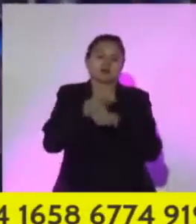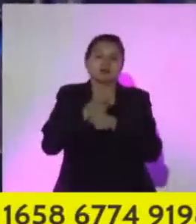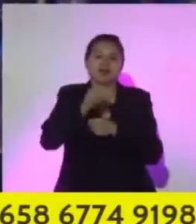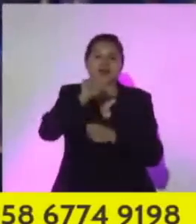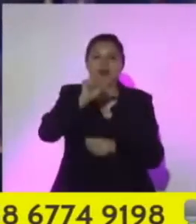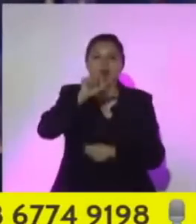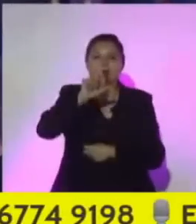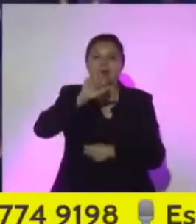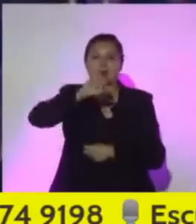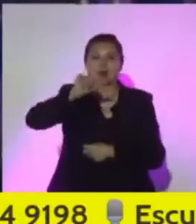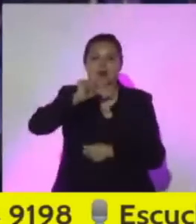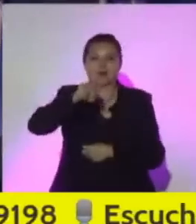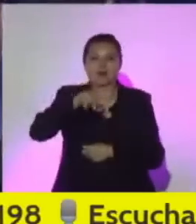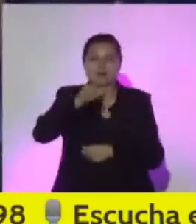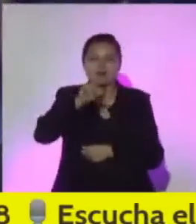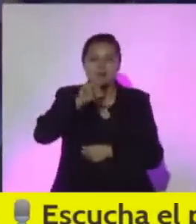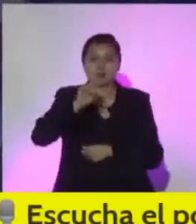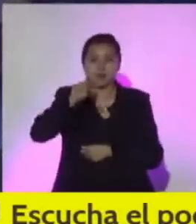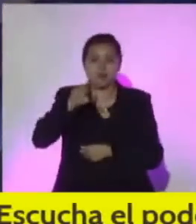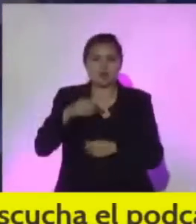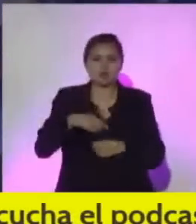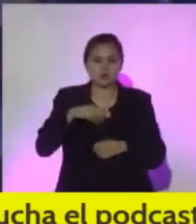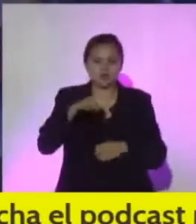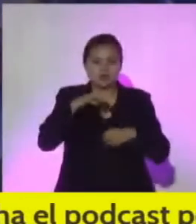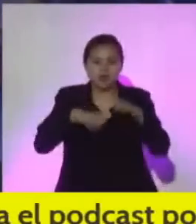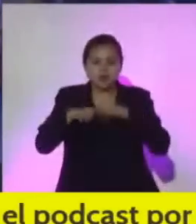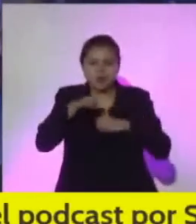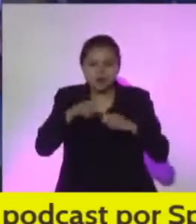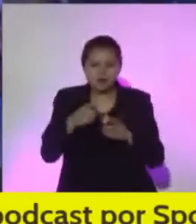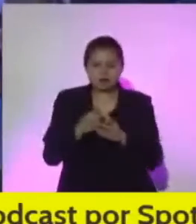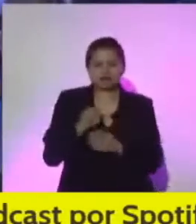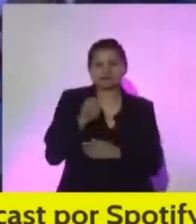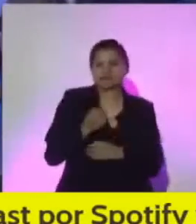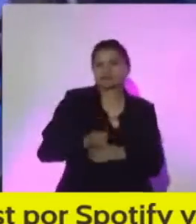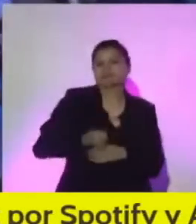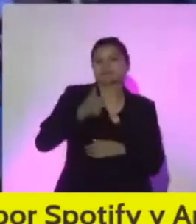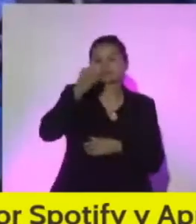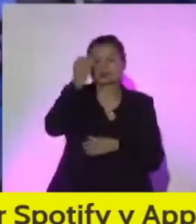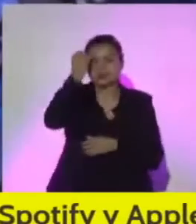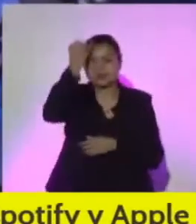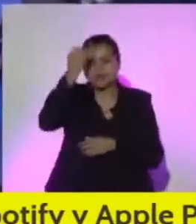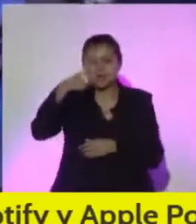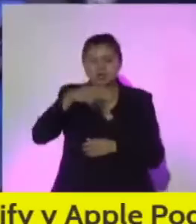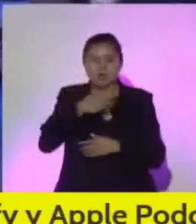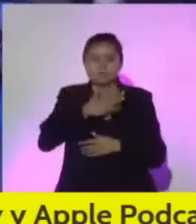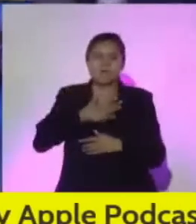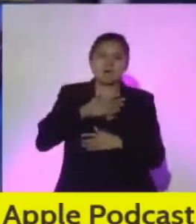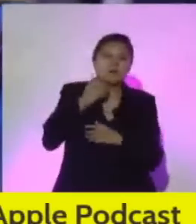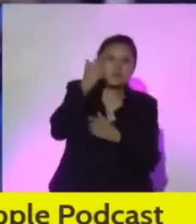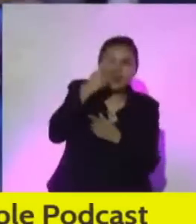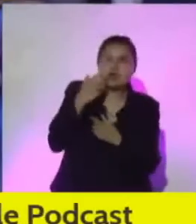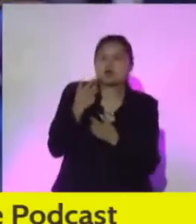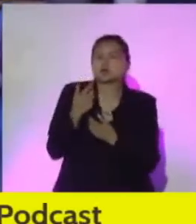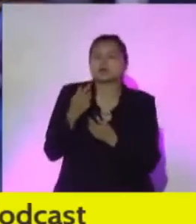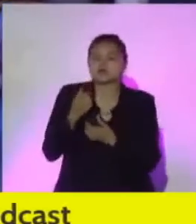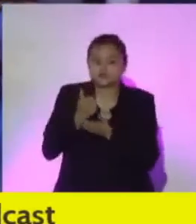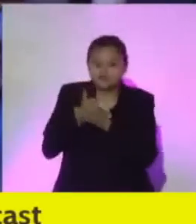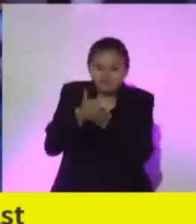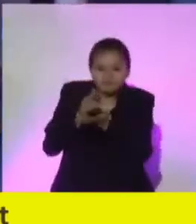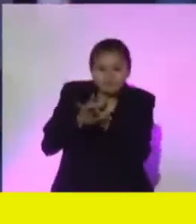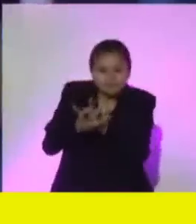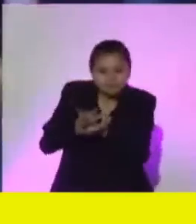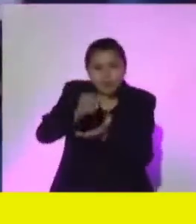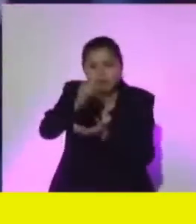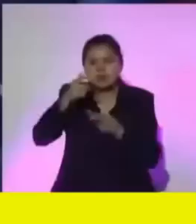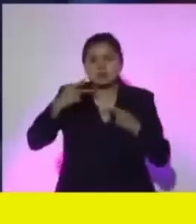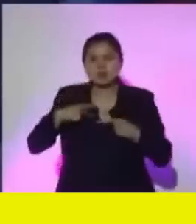emprendedor social que logró hacer de su pasión que es ayudar a los demás una forma de vida conocí